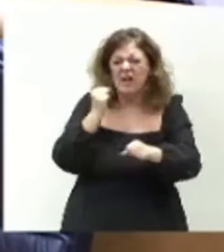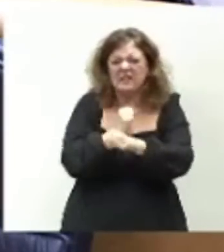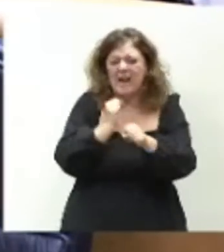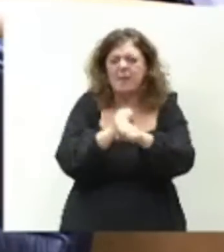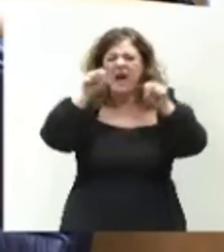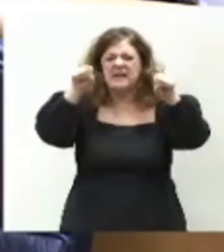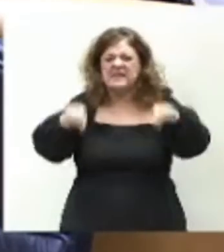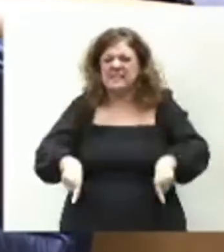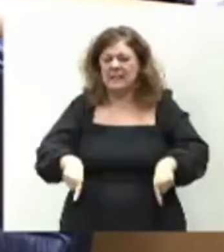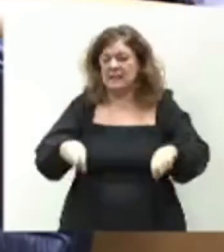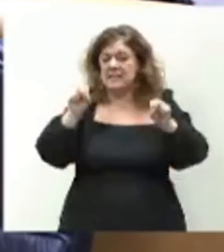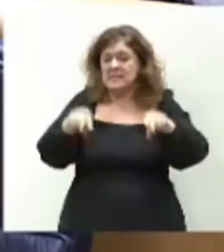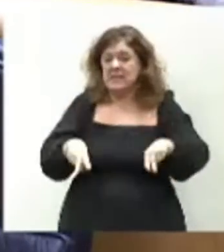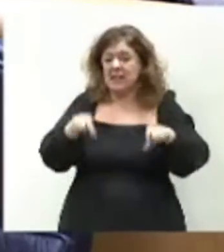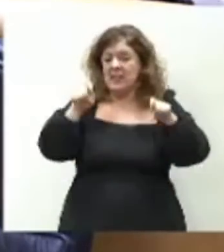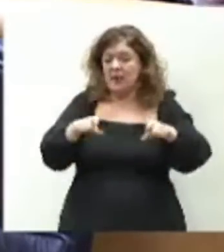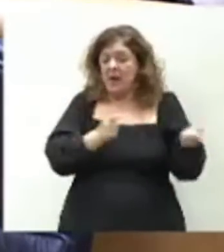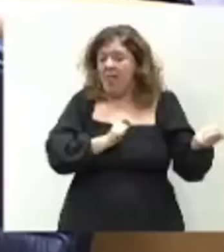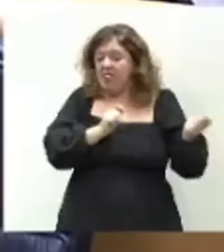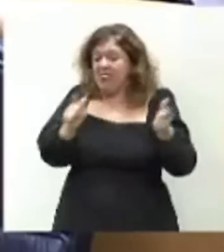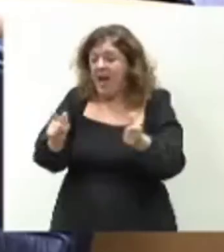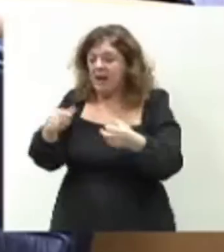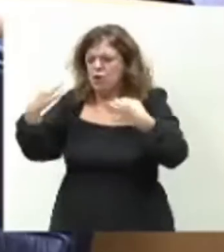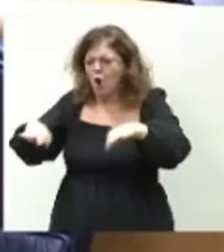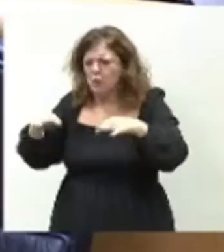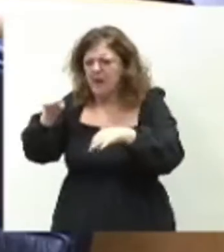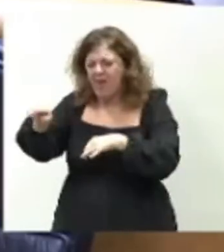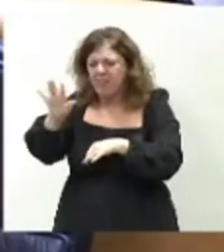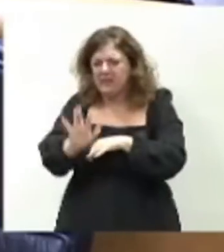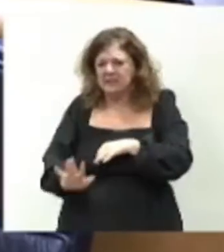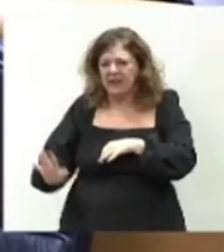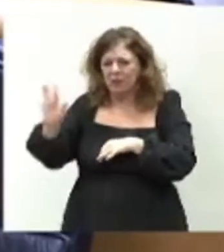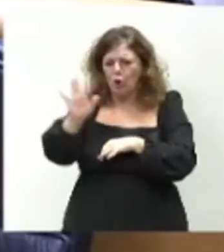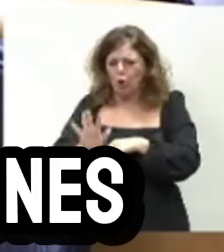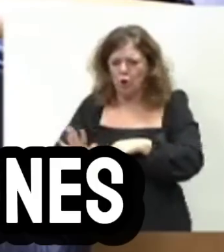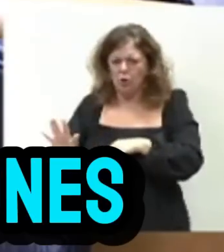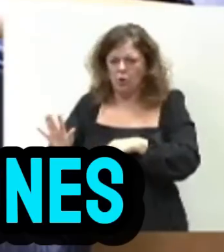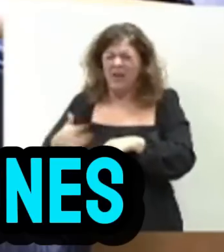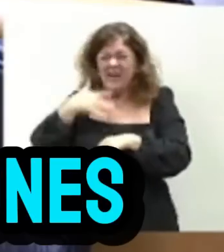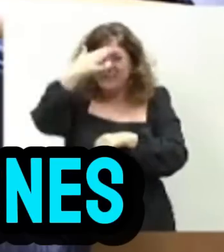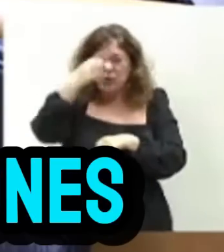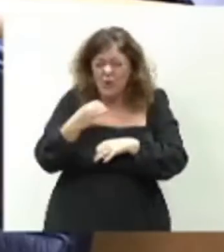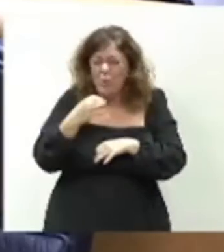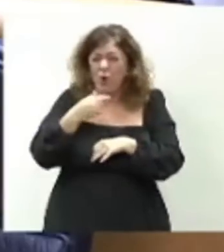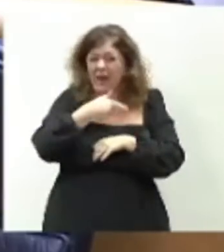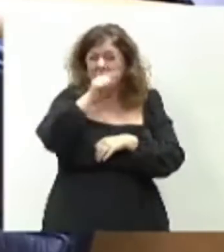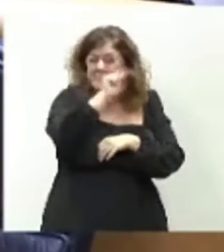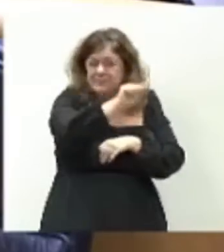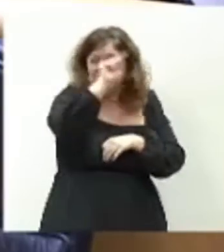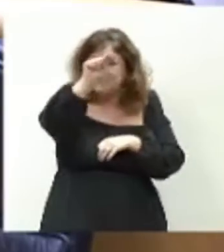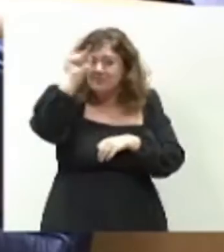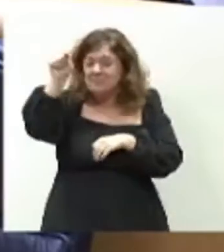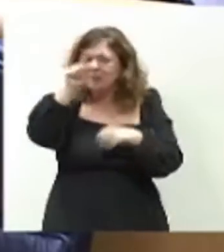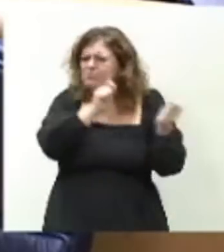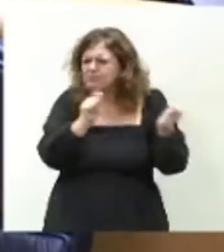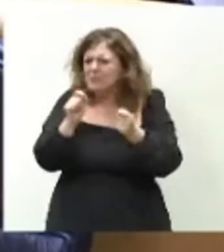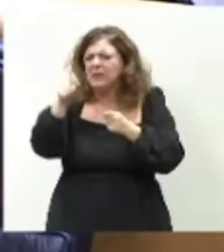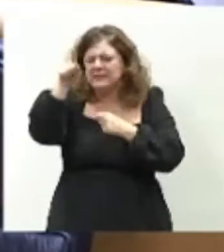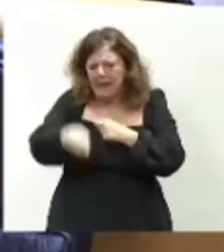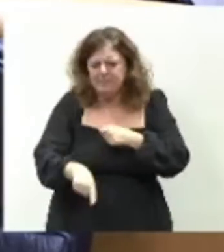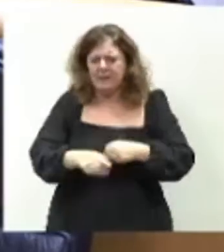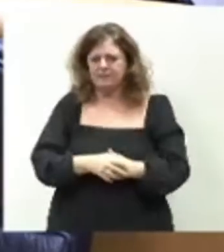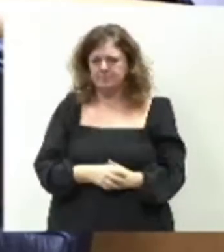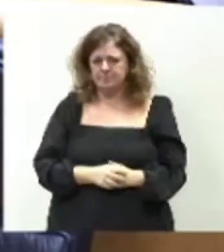para devolver la normalidad a ese territorio y tengo que decir que estoy seguro de que el resto de administraciones también.